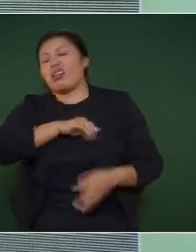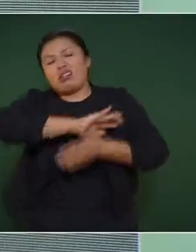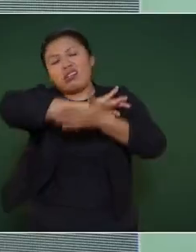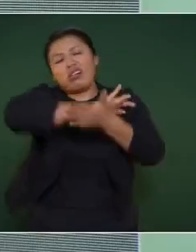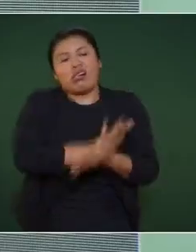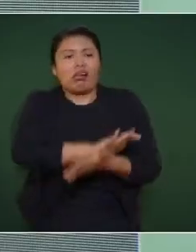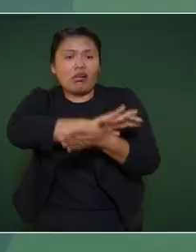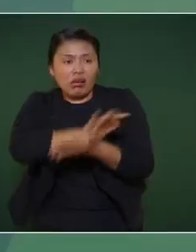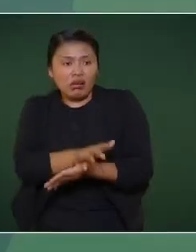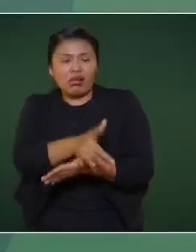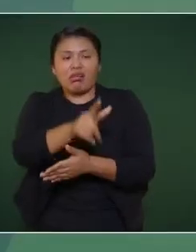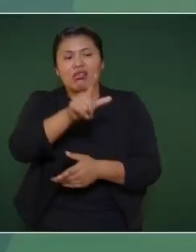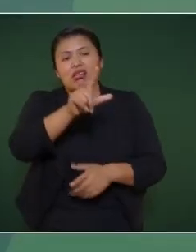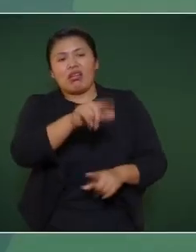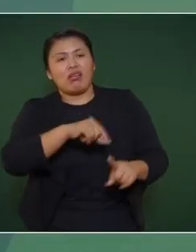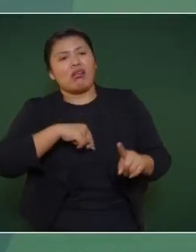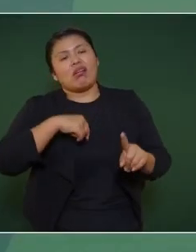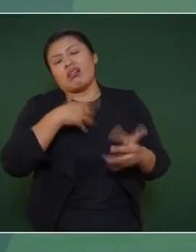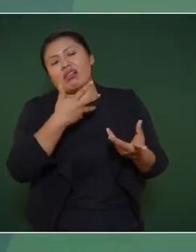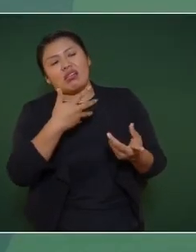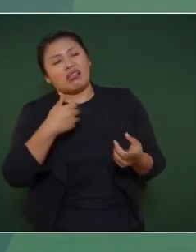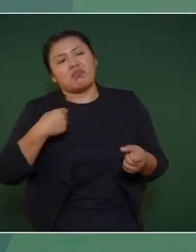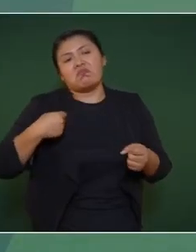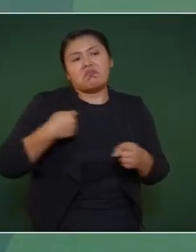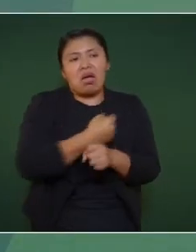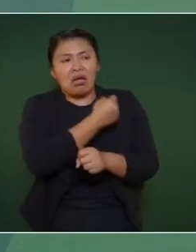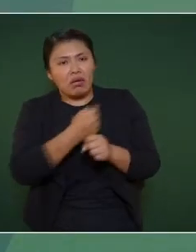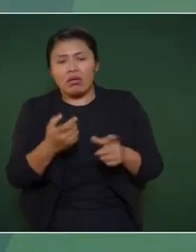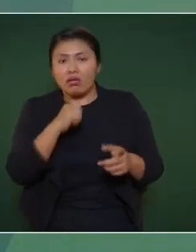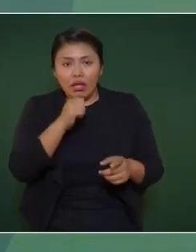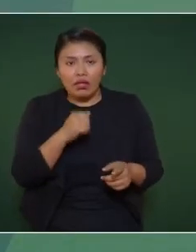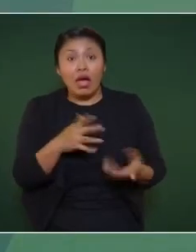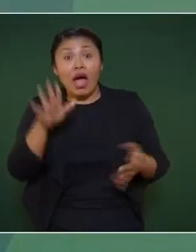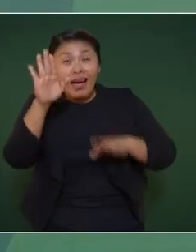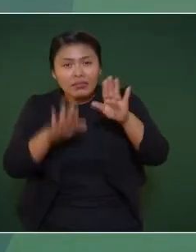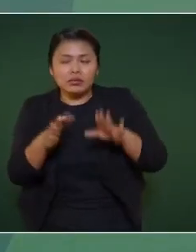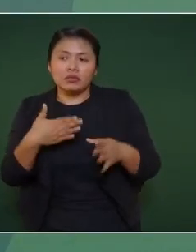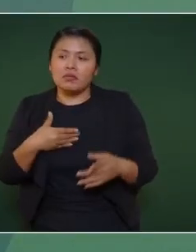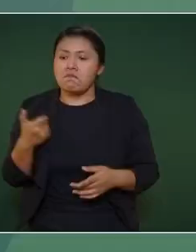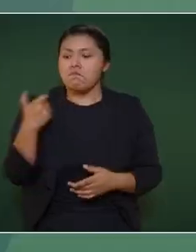es el resultado? No han habido paros,